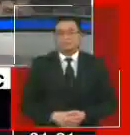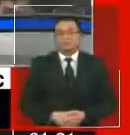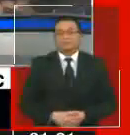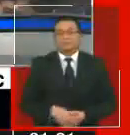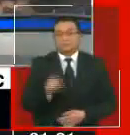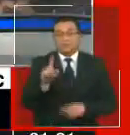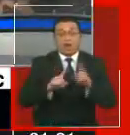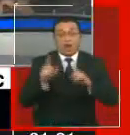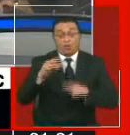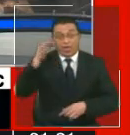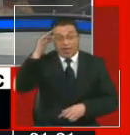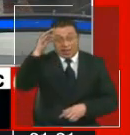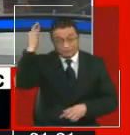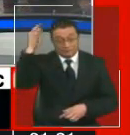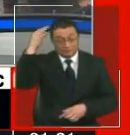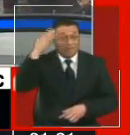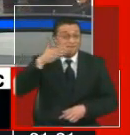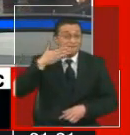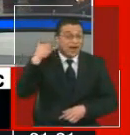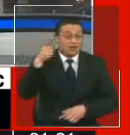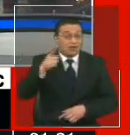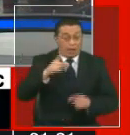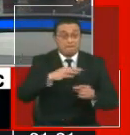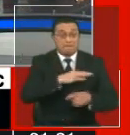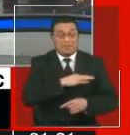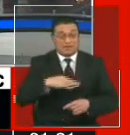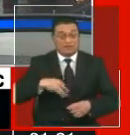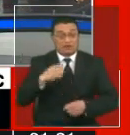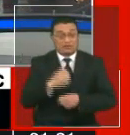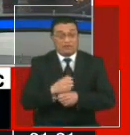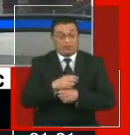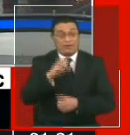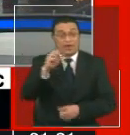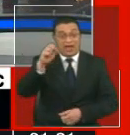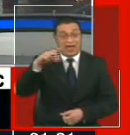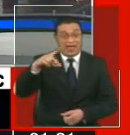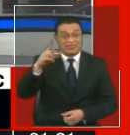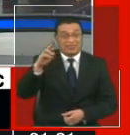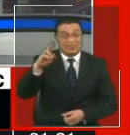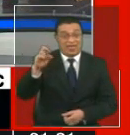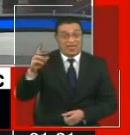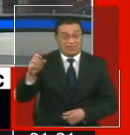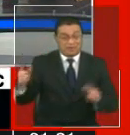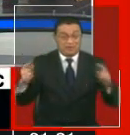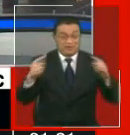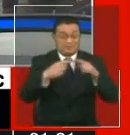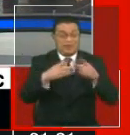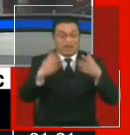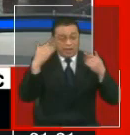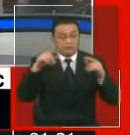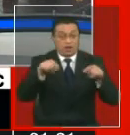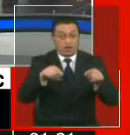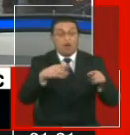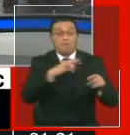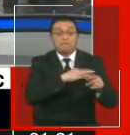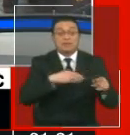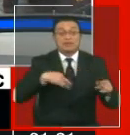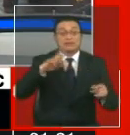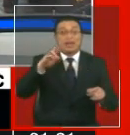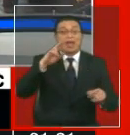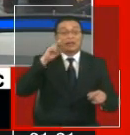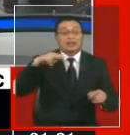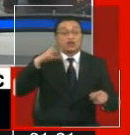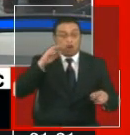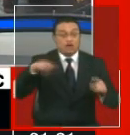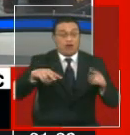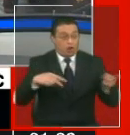esas canas se las sacó como ministro del Trabajo, Osvaldo Andrade? ¿Y cree usted, haciendo el paralelo, que ahora también la ministra Rincón le salvó algunas